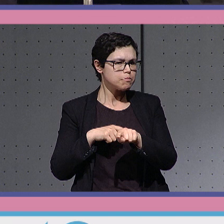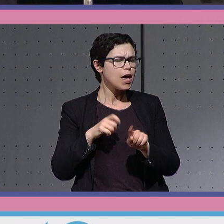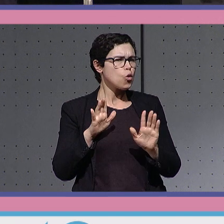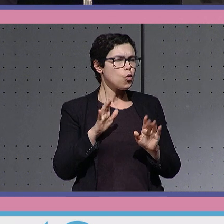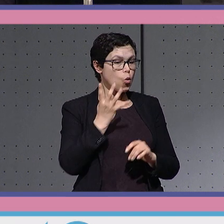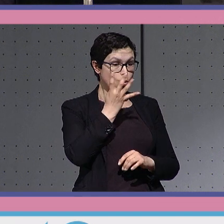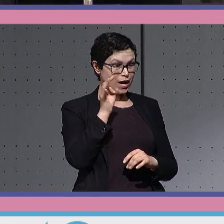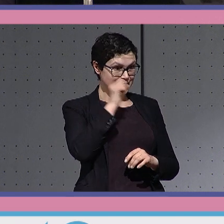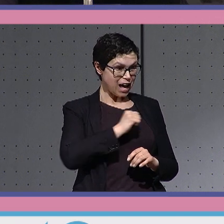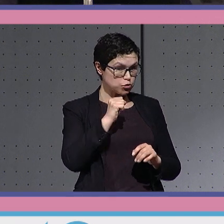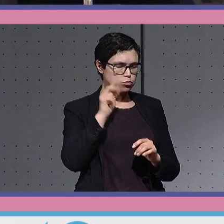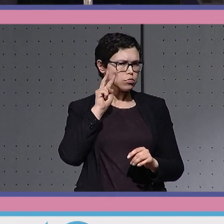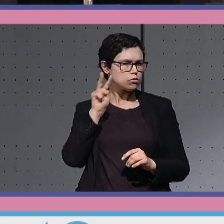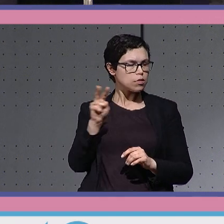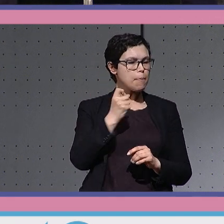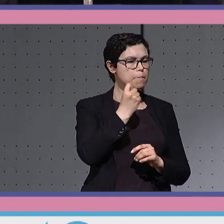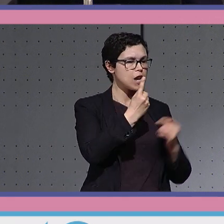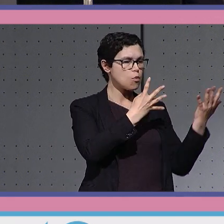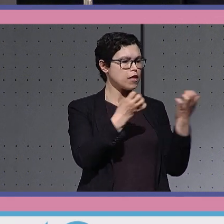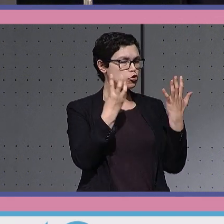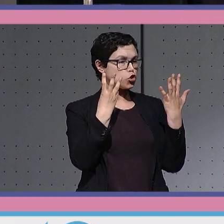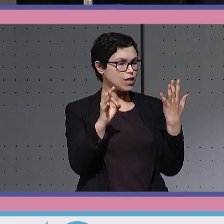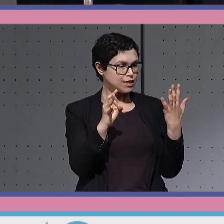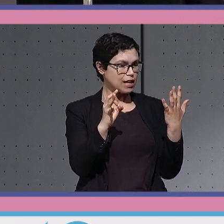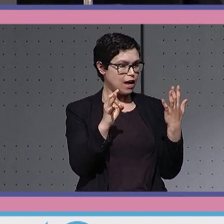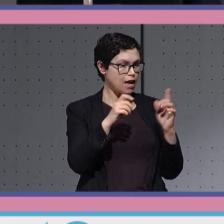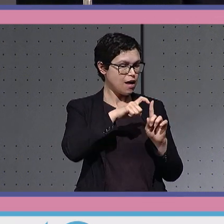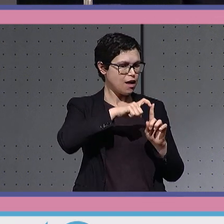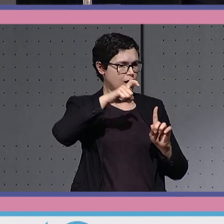nos fijamos, empieza en el año 1980, pues vemos este evolución